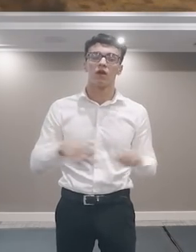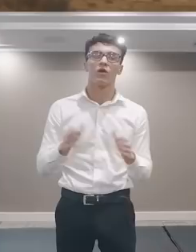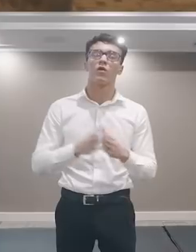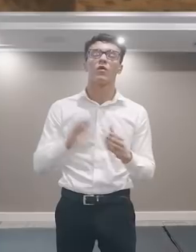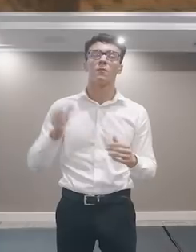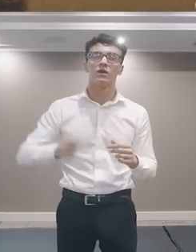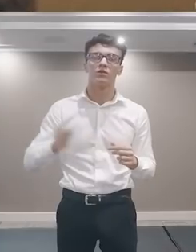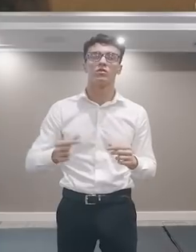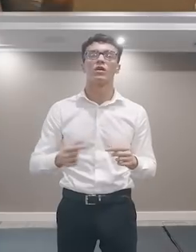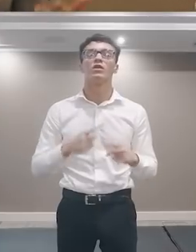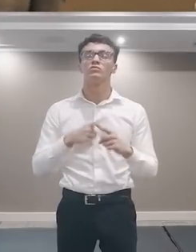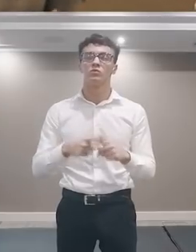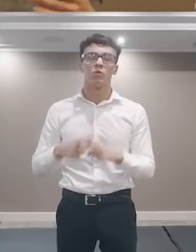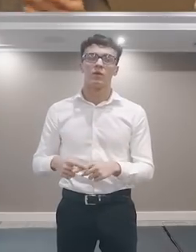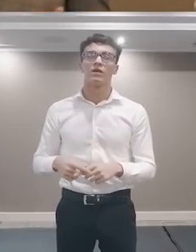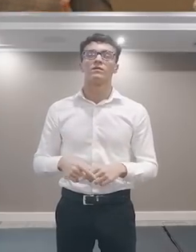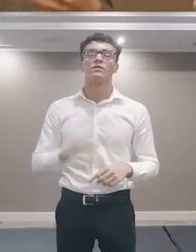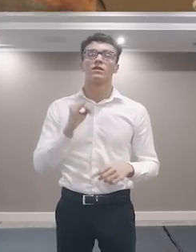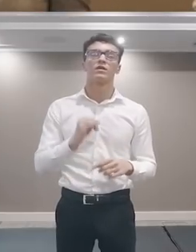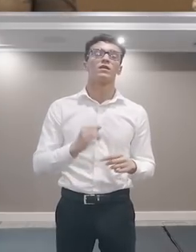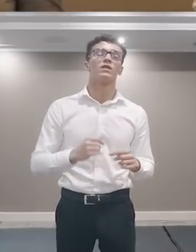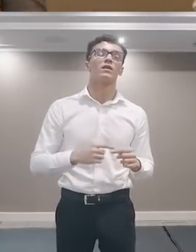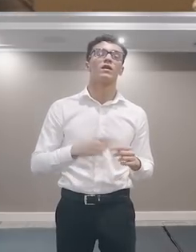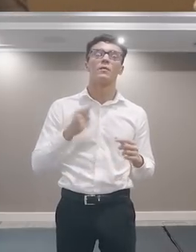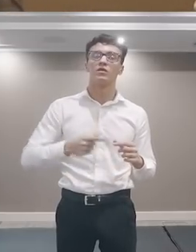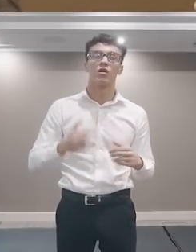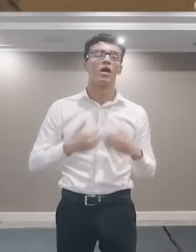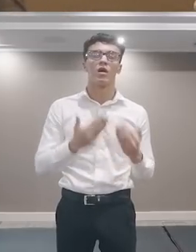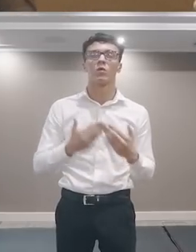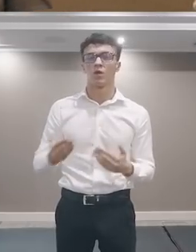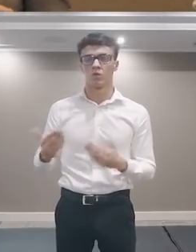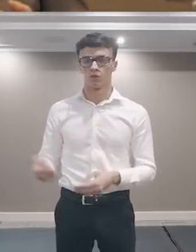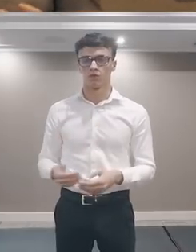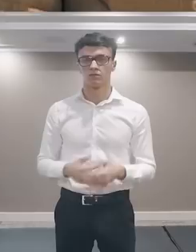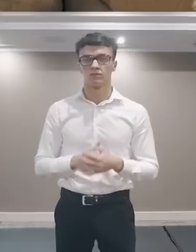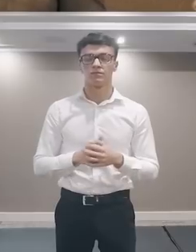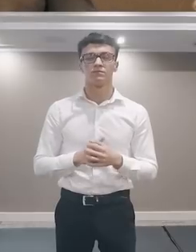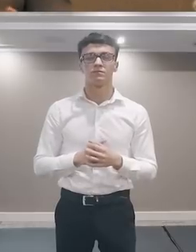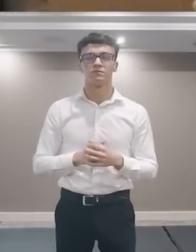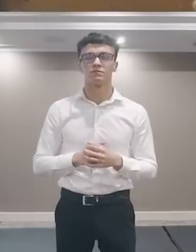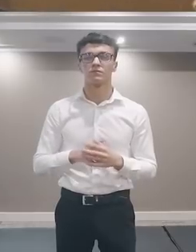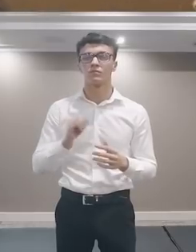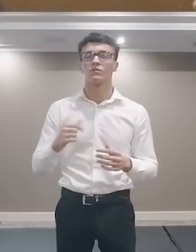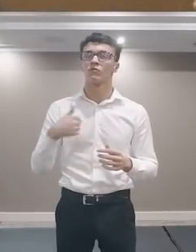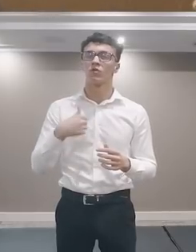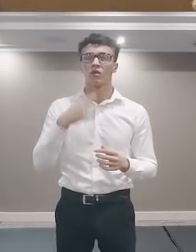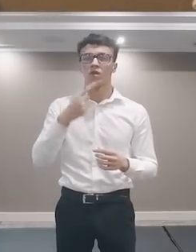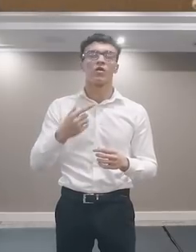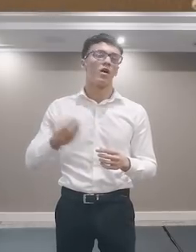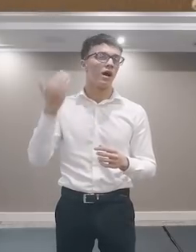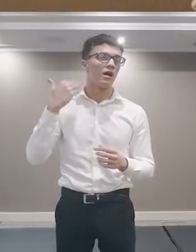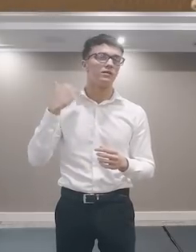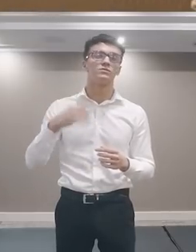aquellas personas que le hagan feliz a aquellas personas que le aporten y yo dije cuando